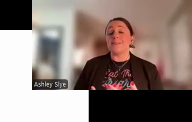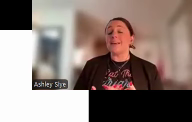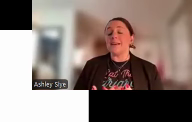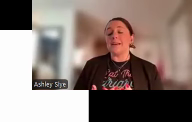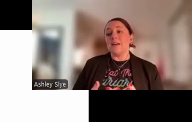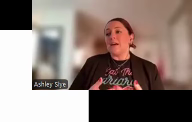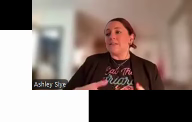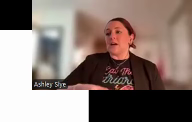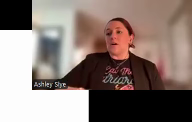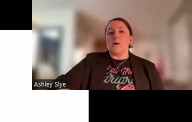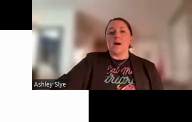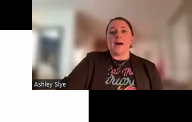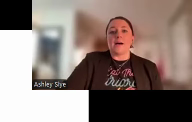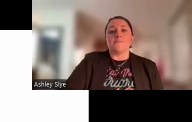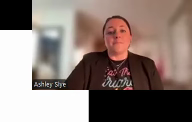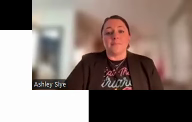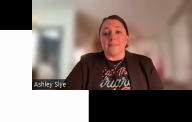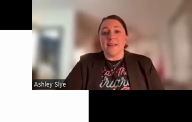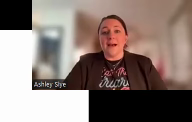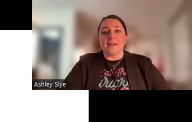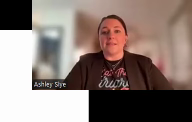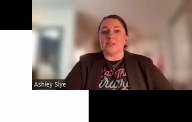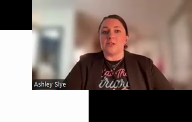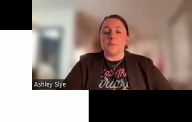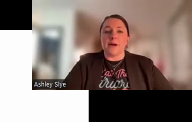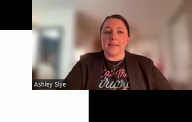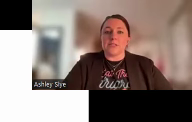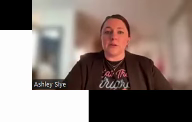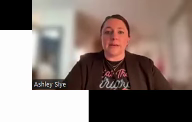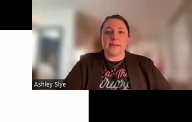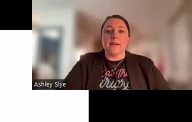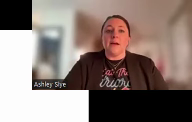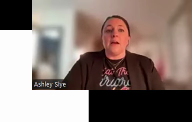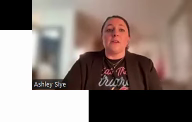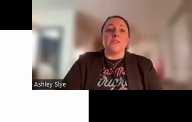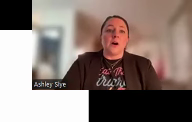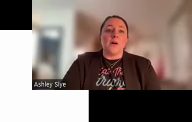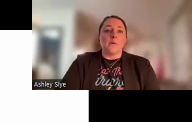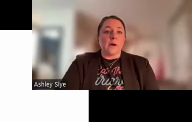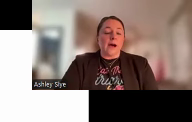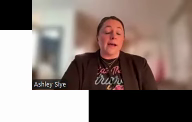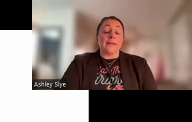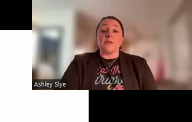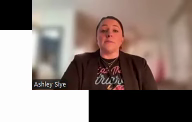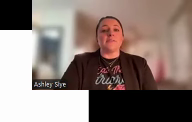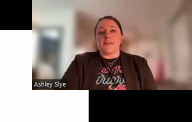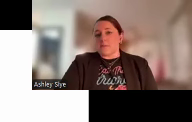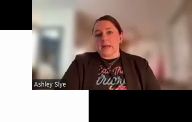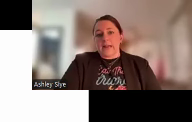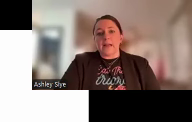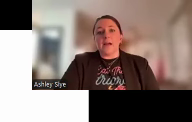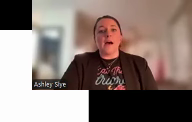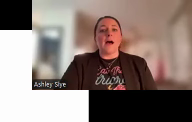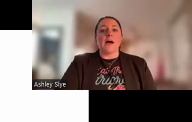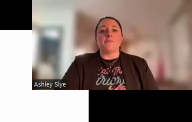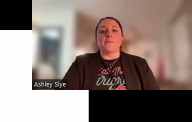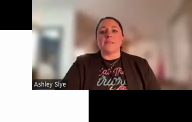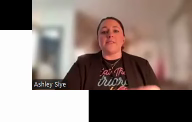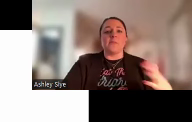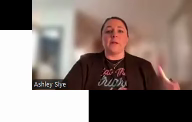pueden controlar que sus parejas les sean fieles. No se pueden abstener, por ejemplo. Entonces, creo que PrEP es